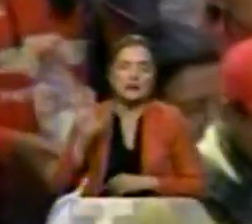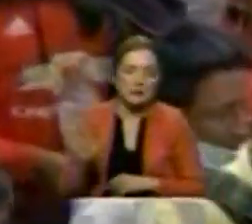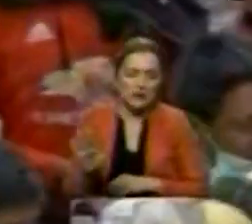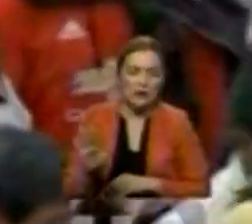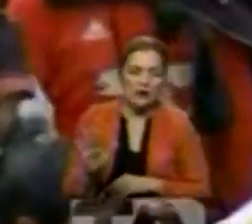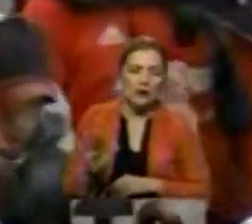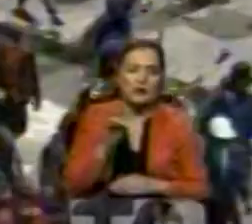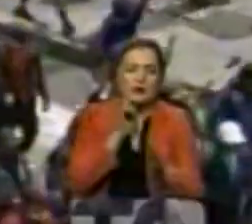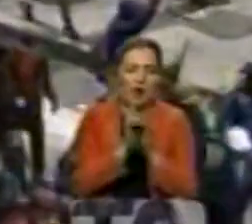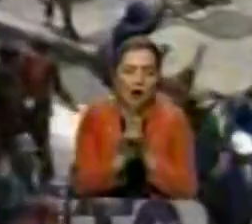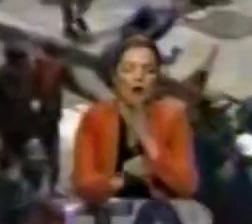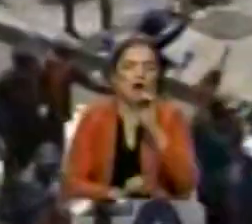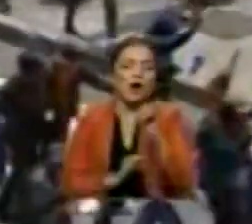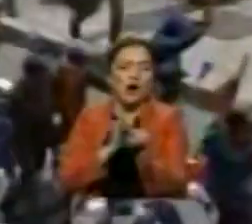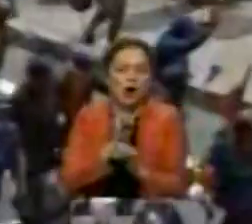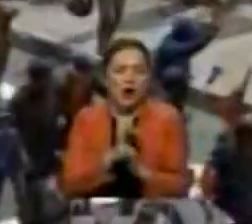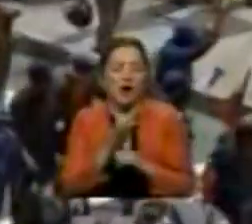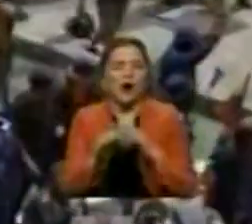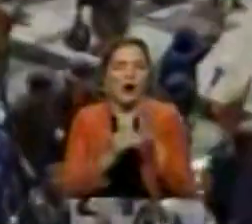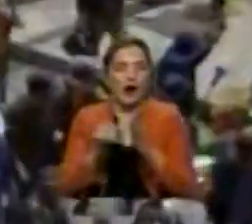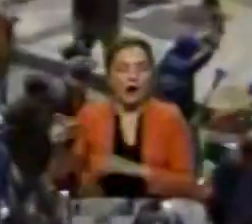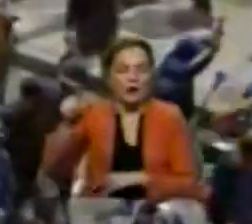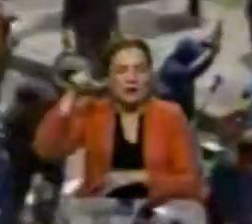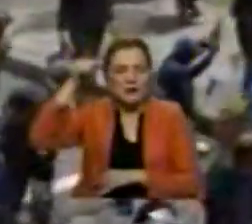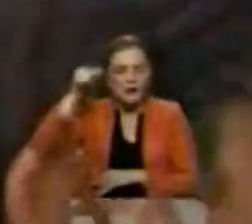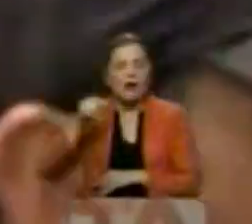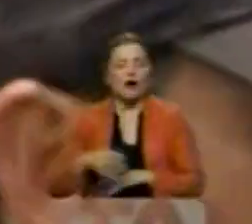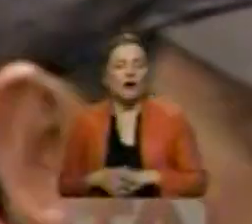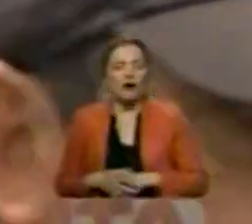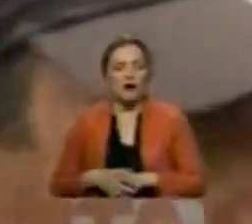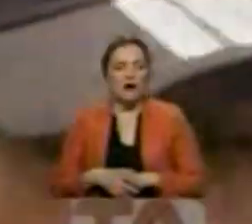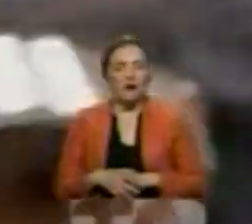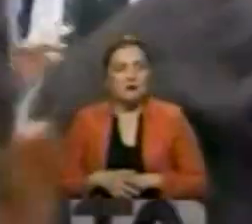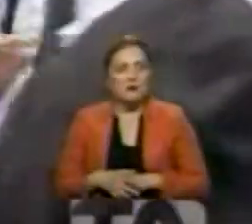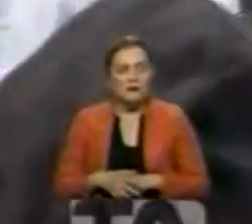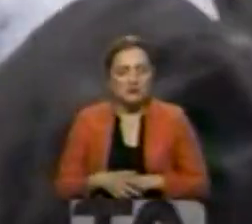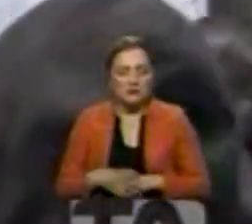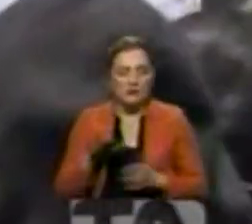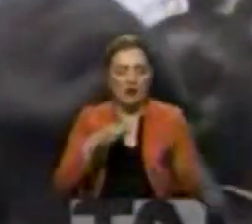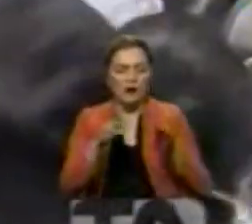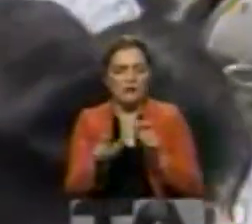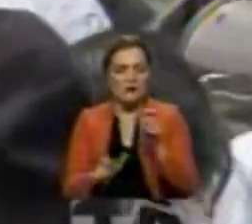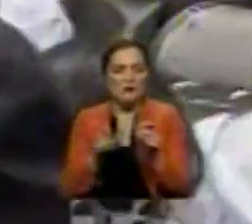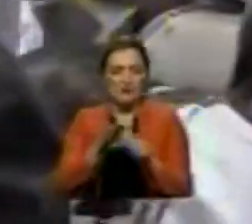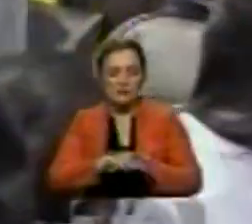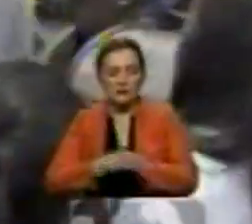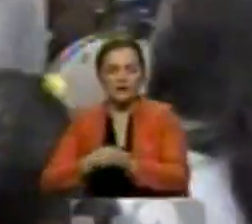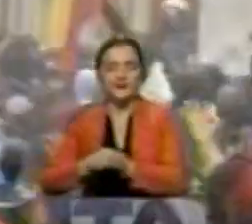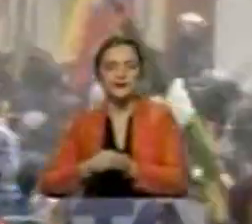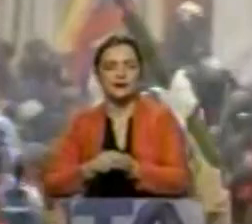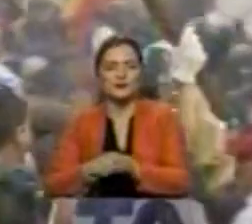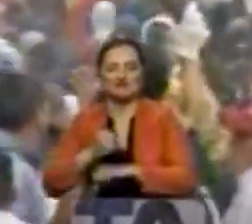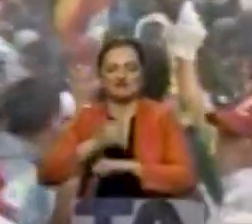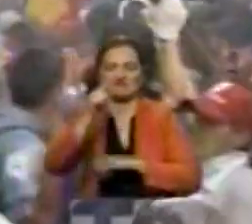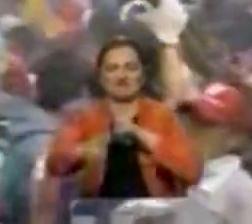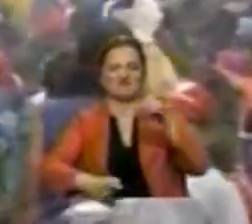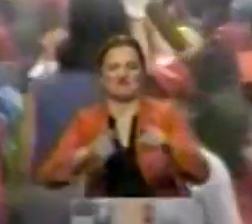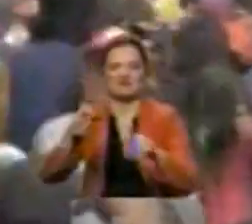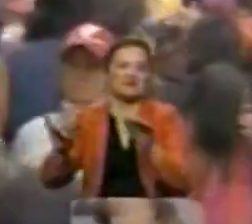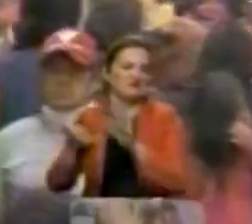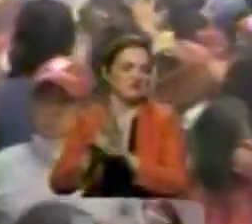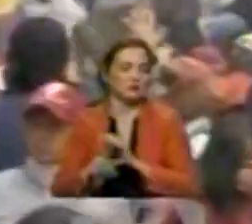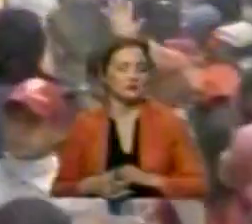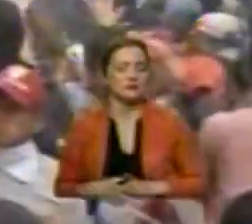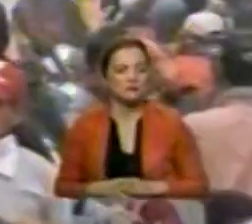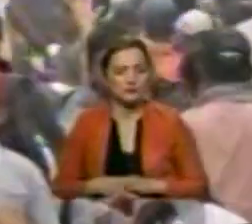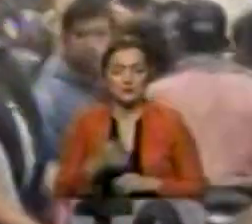emprenderán acciones legales contra el Estado ante instancias internacionales por las muertes y detenciones descritas como arbitrarias.